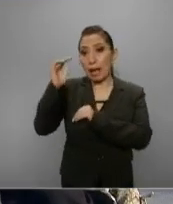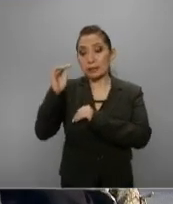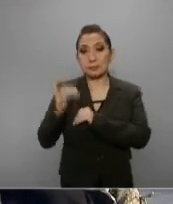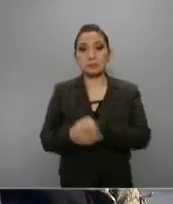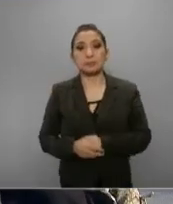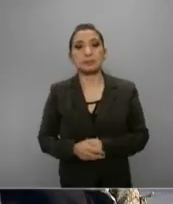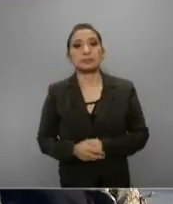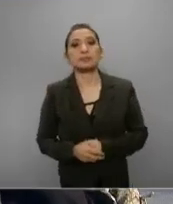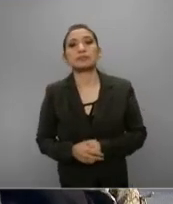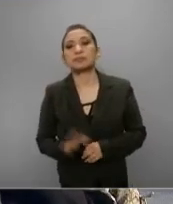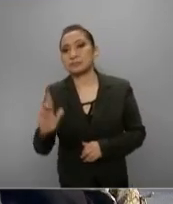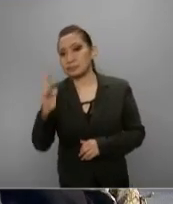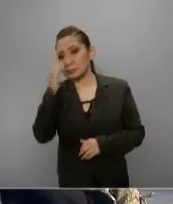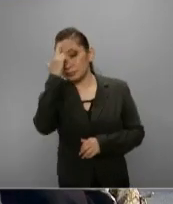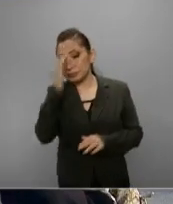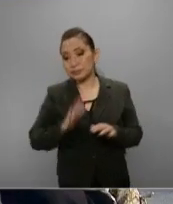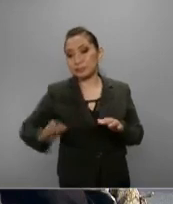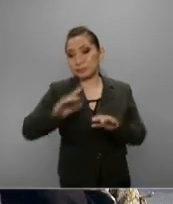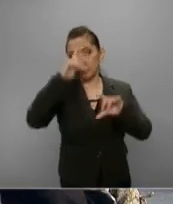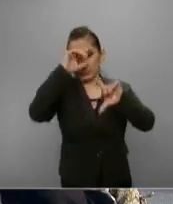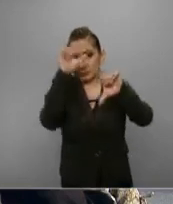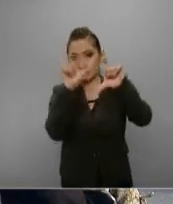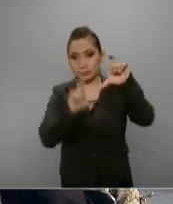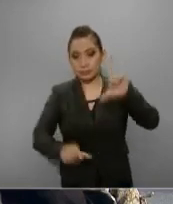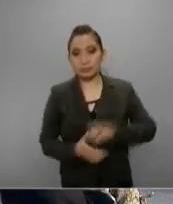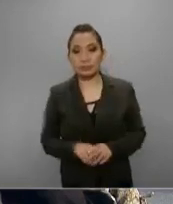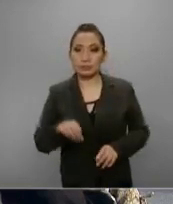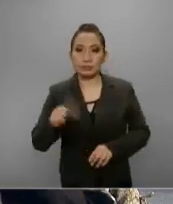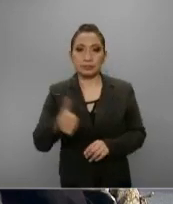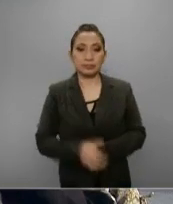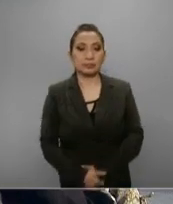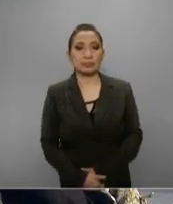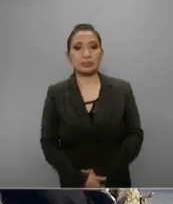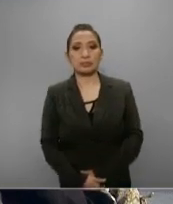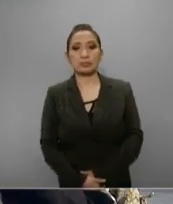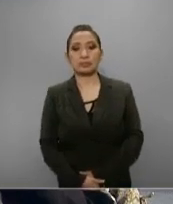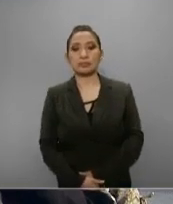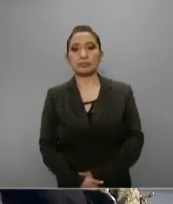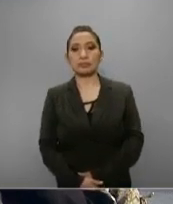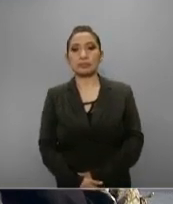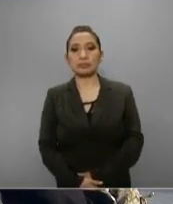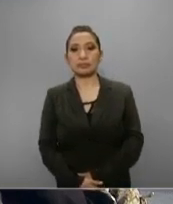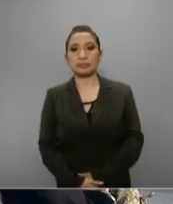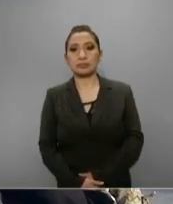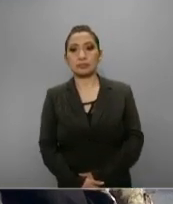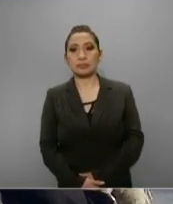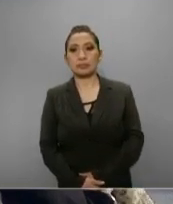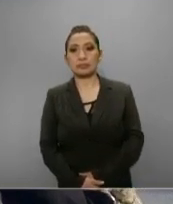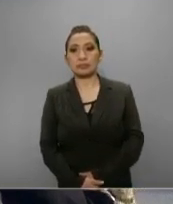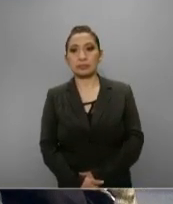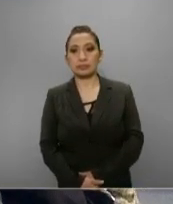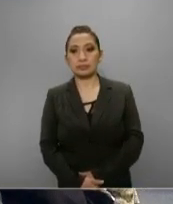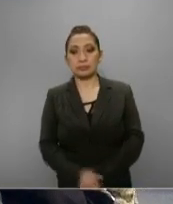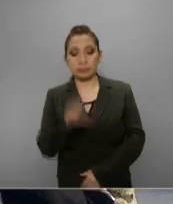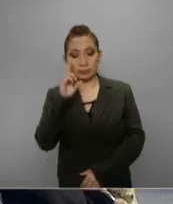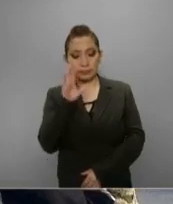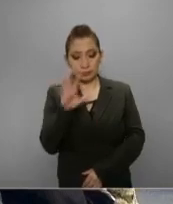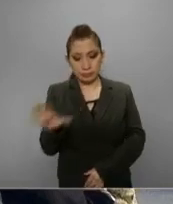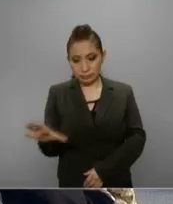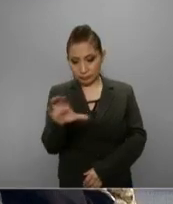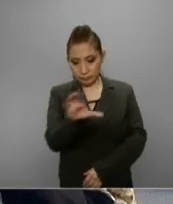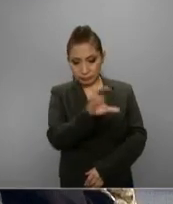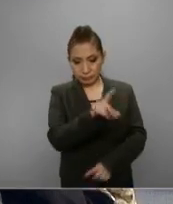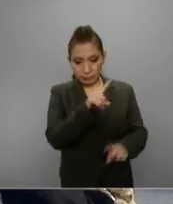a incrementarse, ¿no? Esto recordando que es a nivel nacional. La siguiente, por favor. La distribución